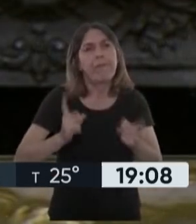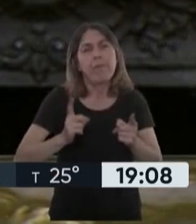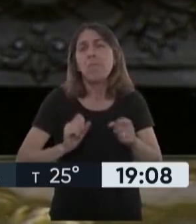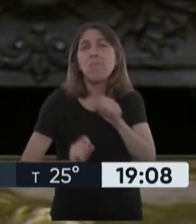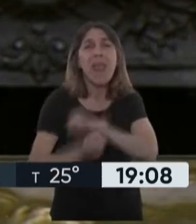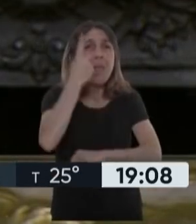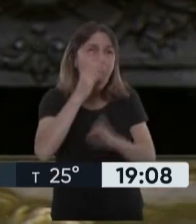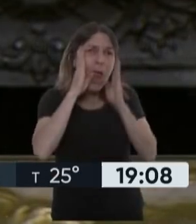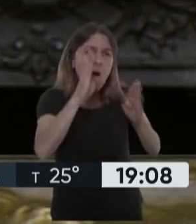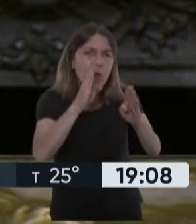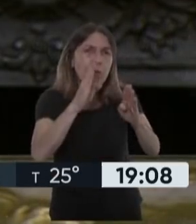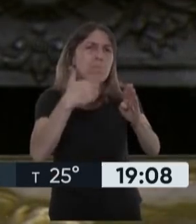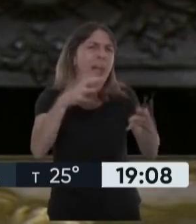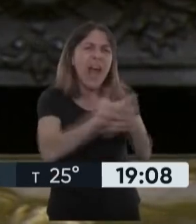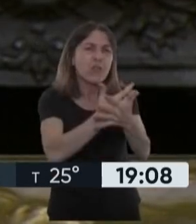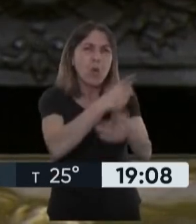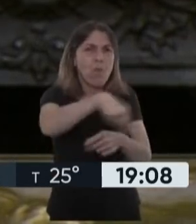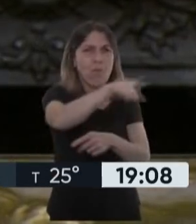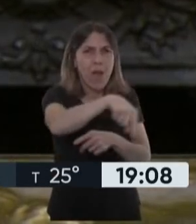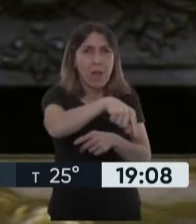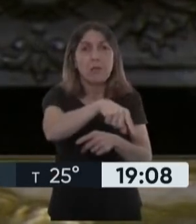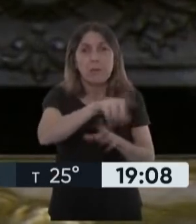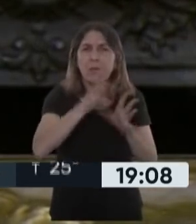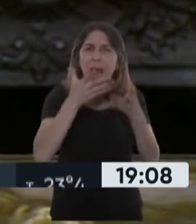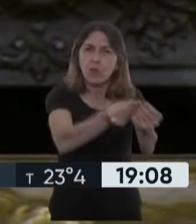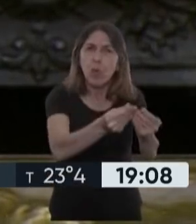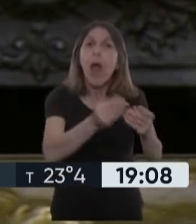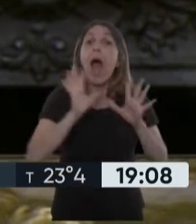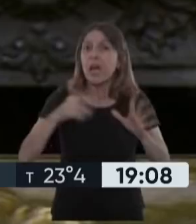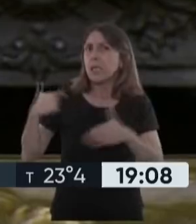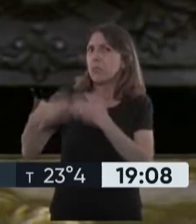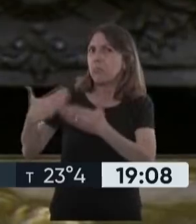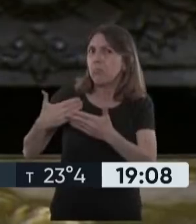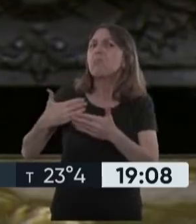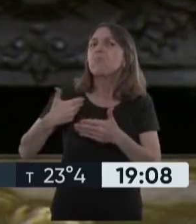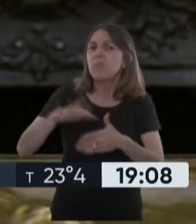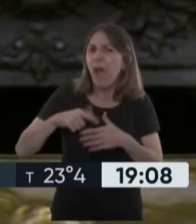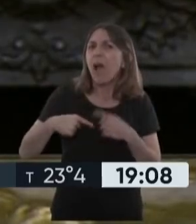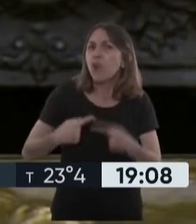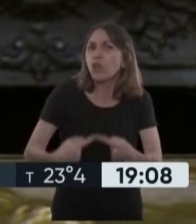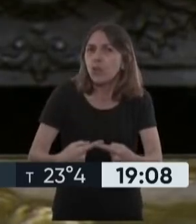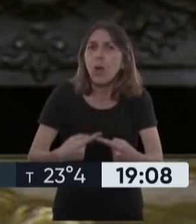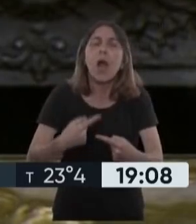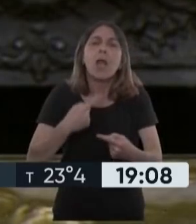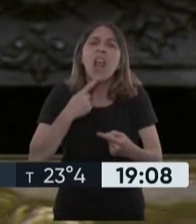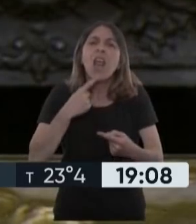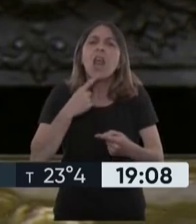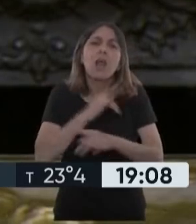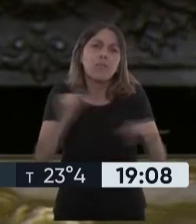los últimos. Así estamos trabajando, así lo venimos haciendo y así lo reafirmamos una vez más